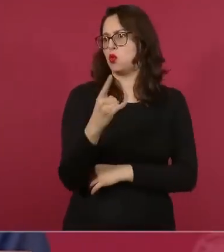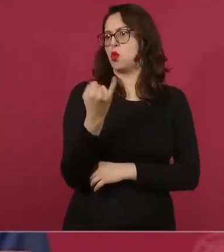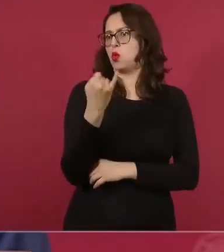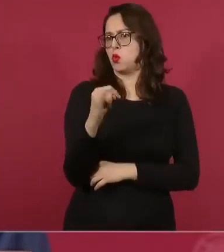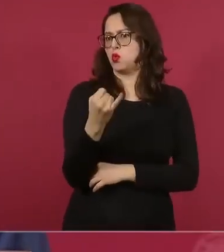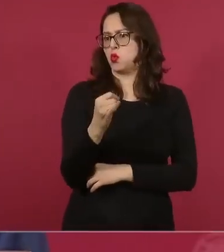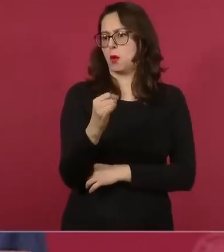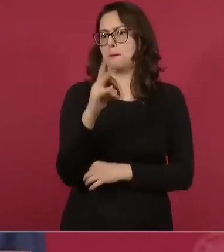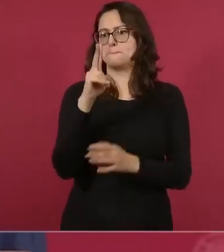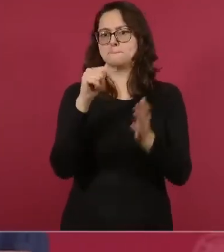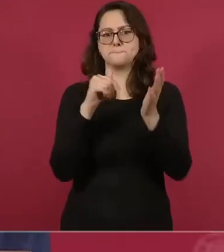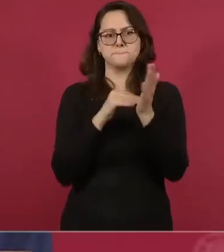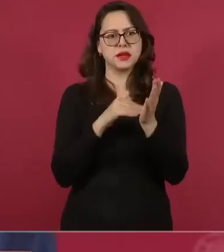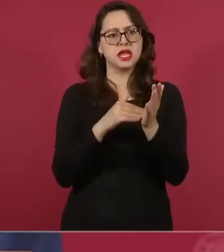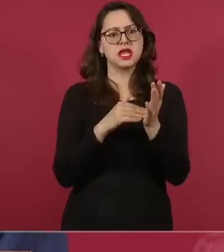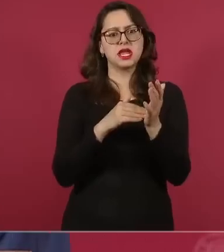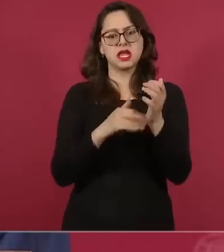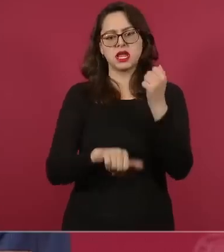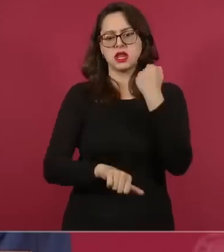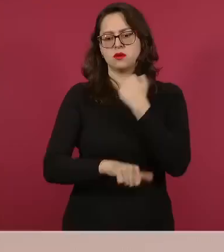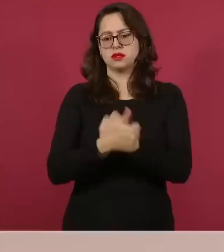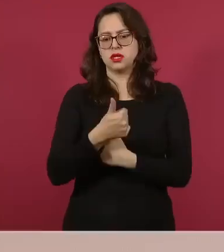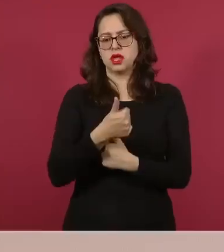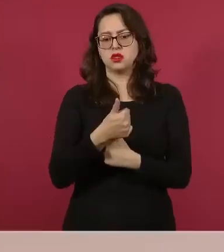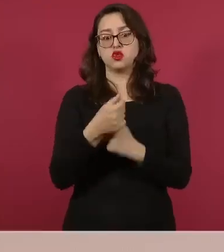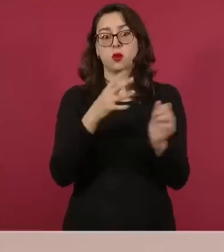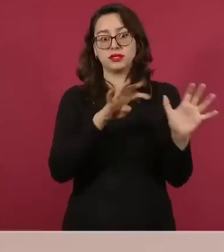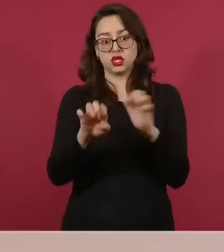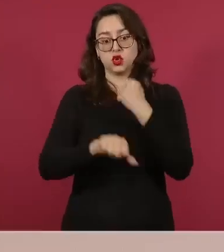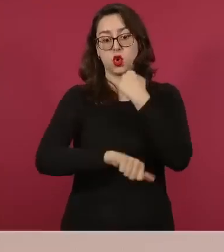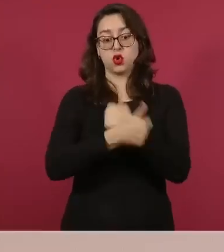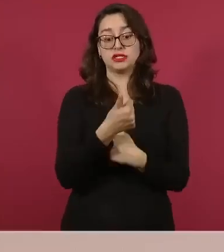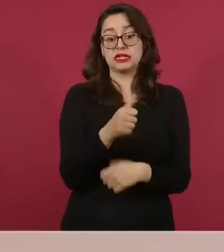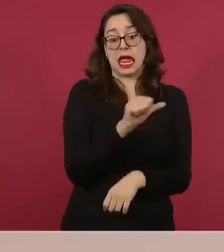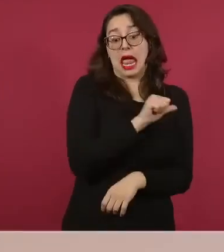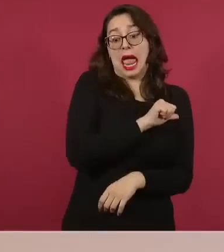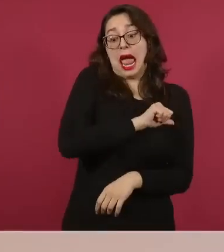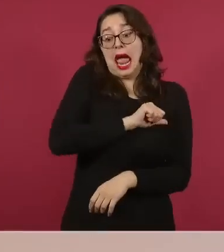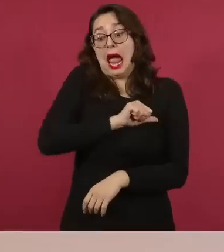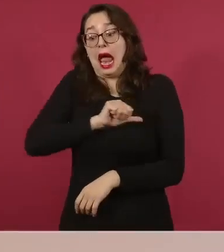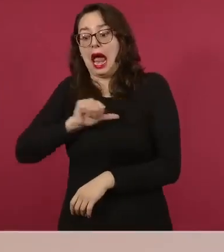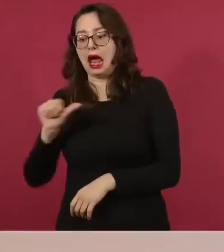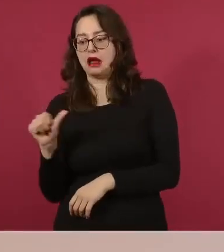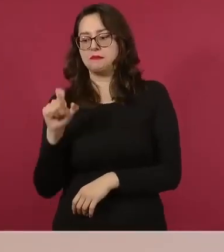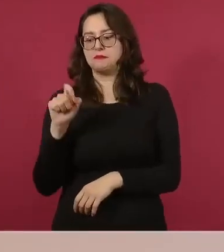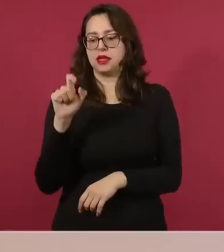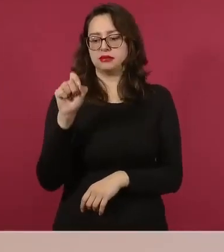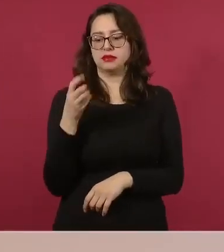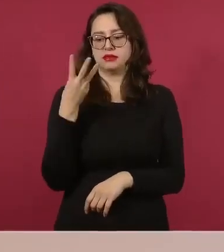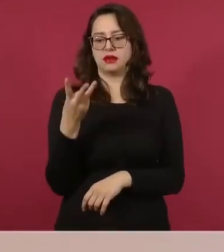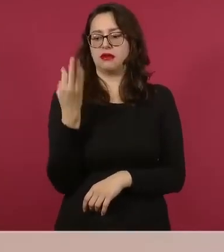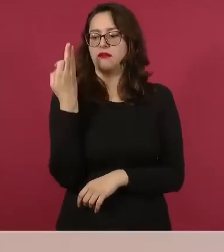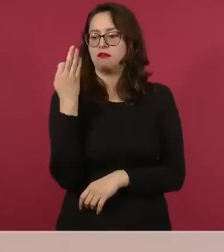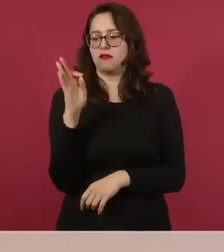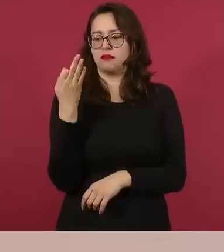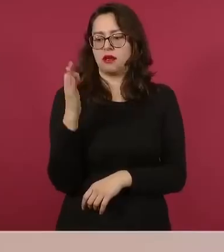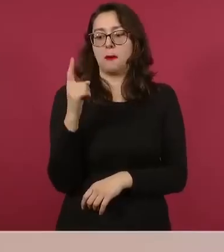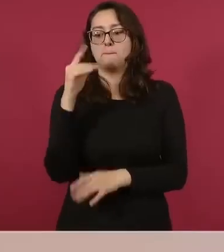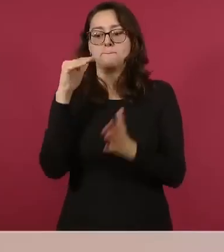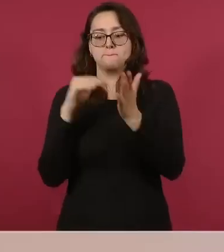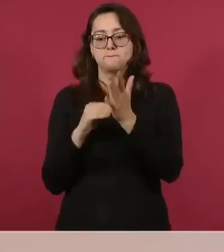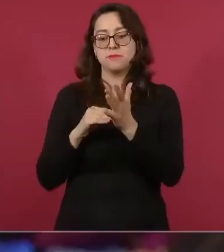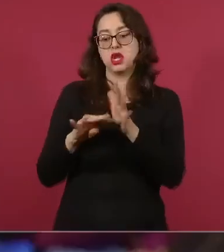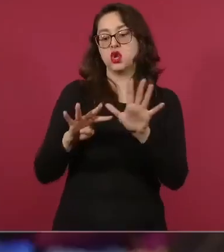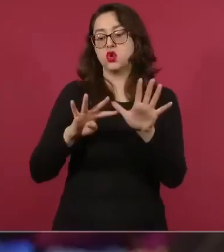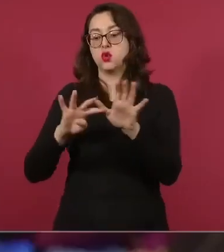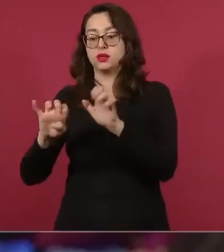1 de junio de 1911 hasta su cobarde asesinato en la madrugada del 23 de